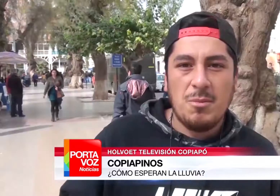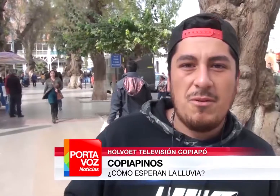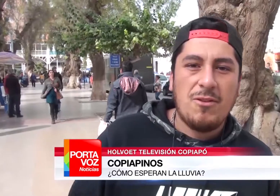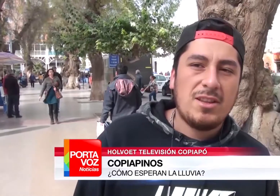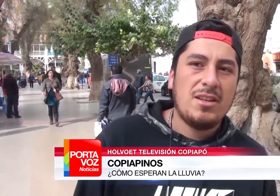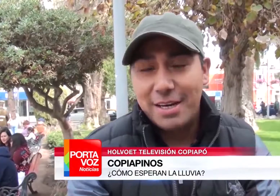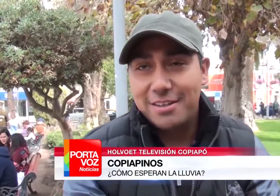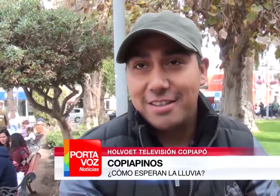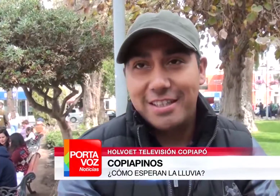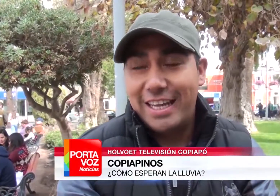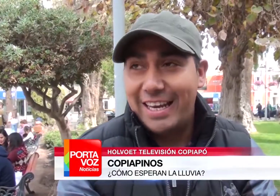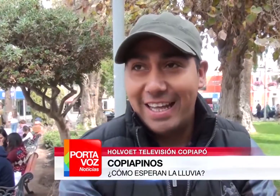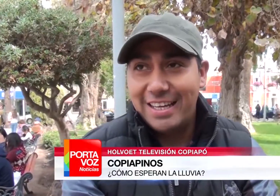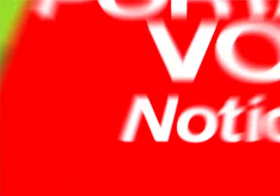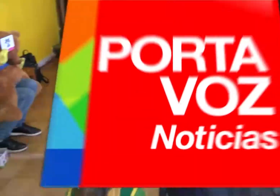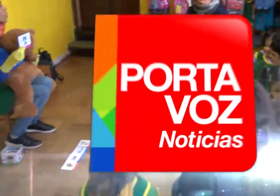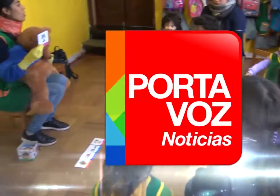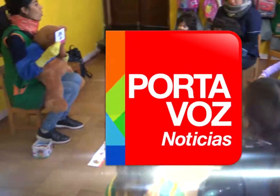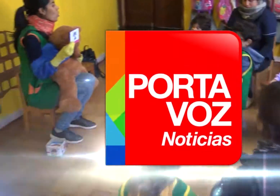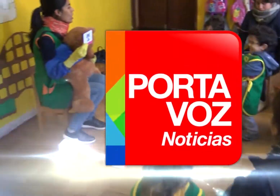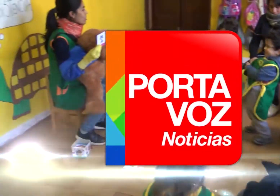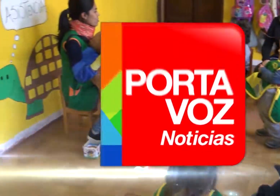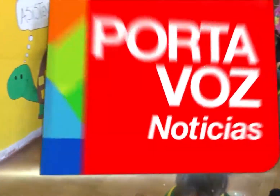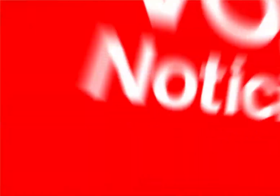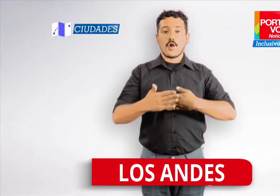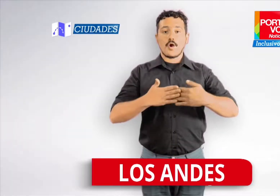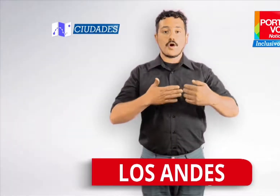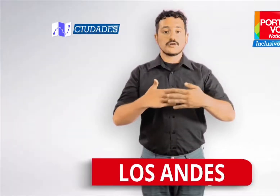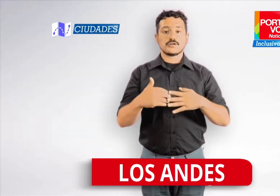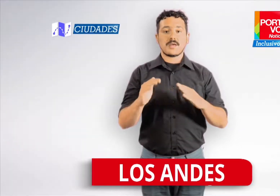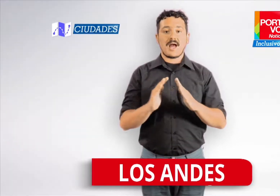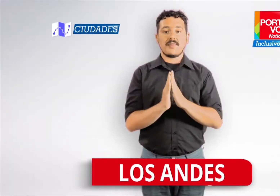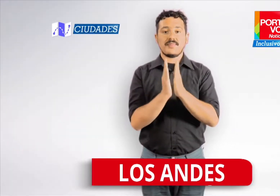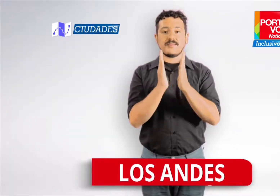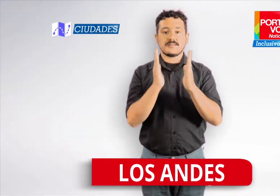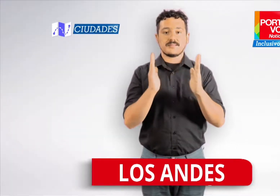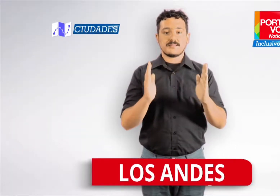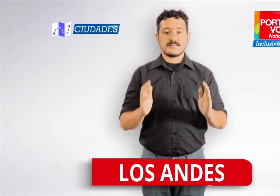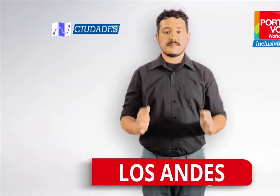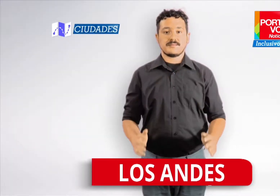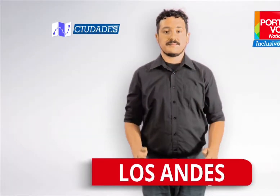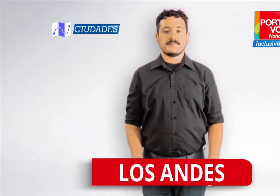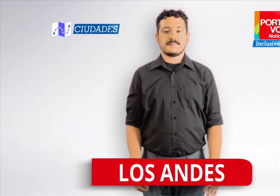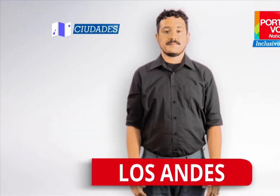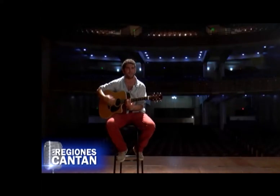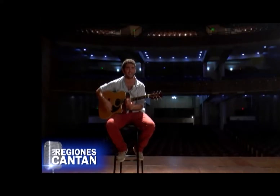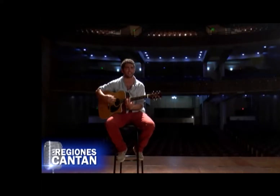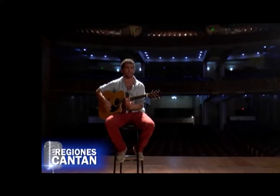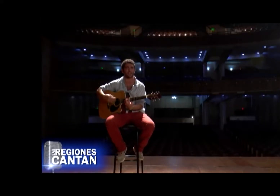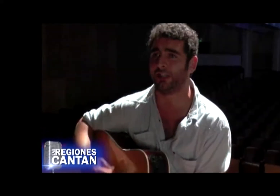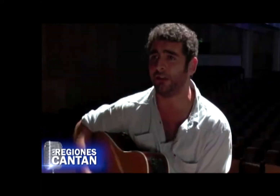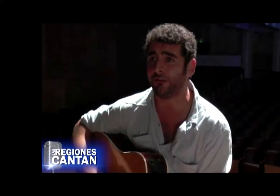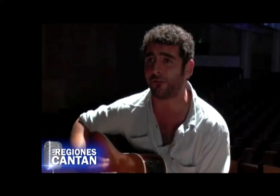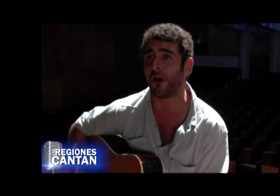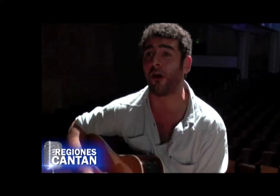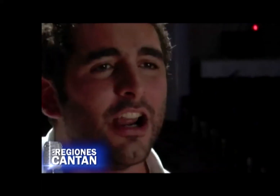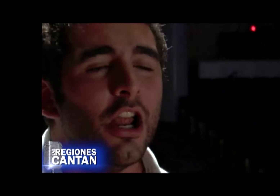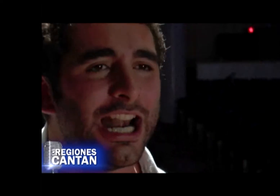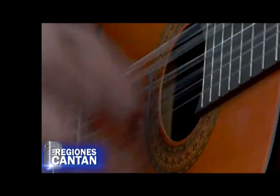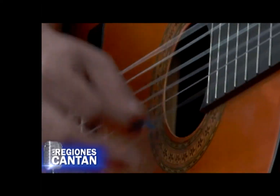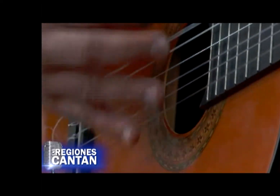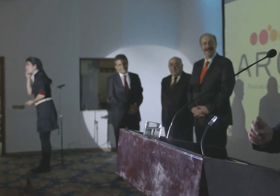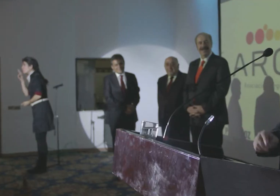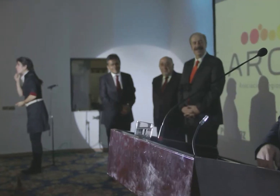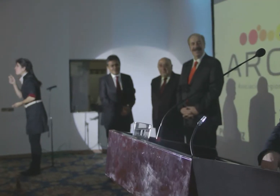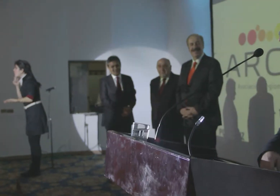noticiario con origen en las regiones portavoz noticias posteriormente su versión inclusiva el estelar las regiones cantan y la